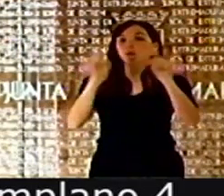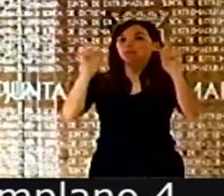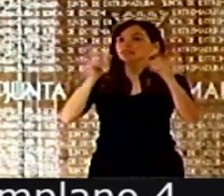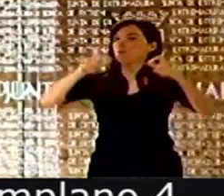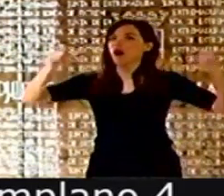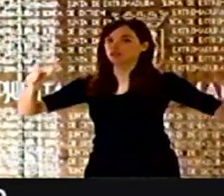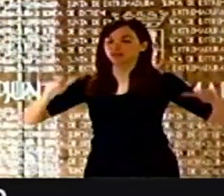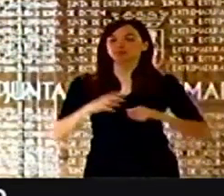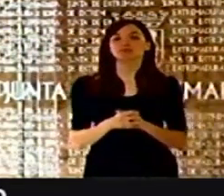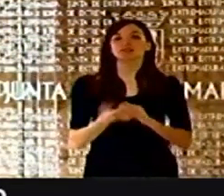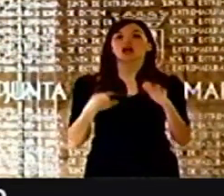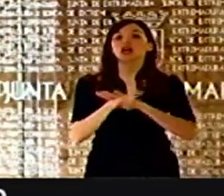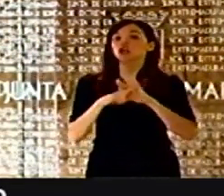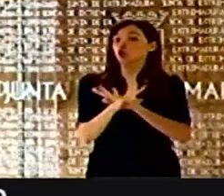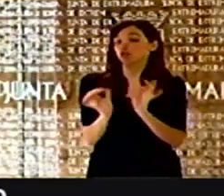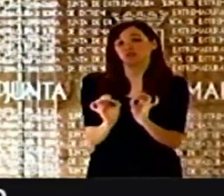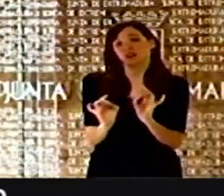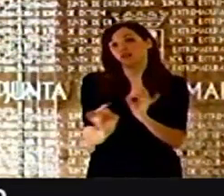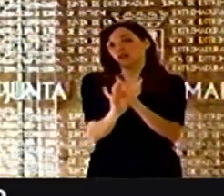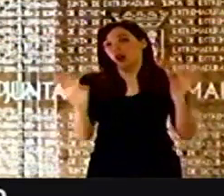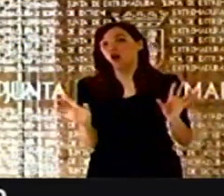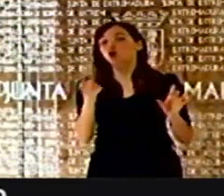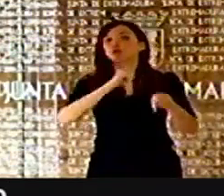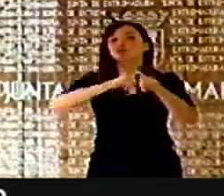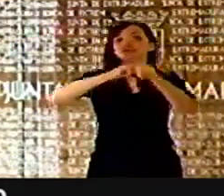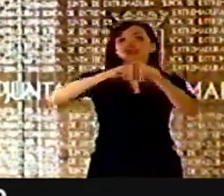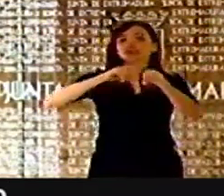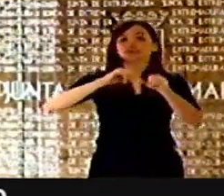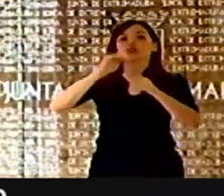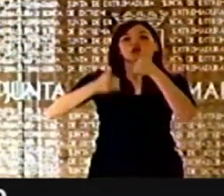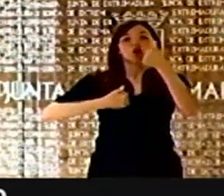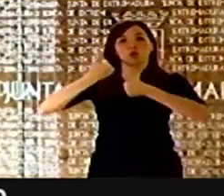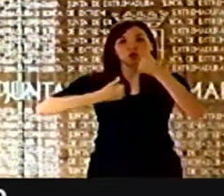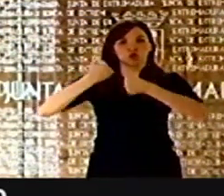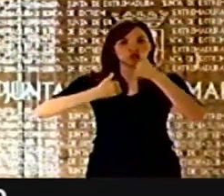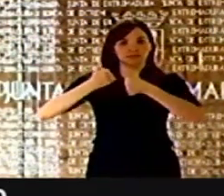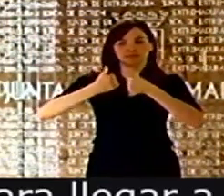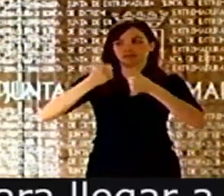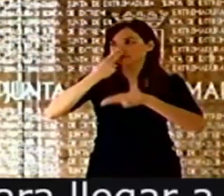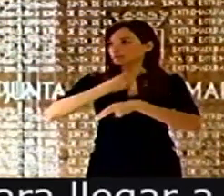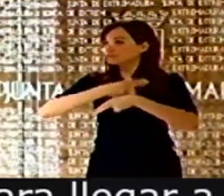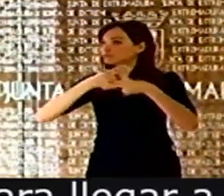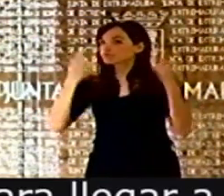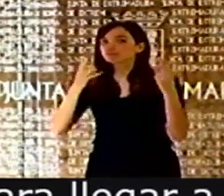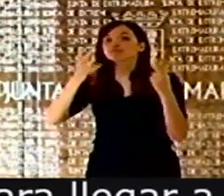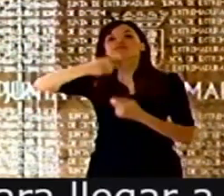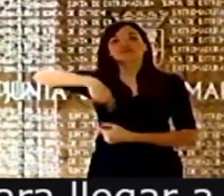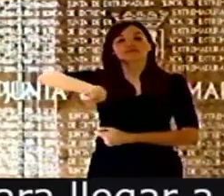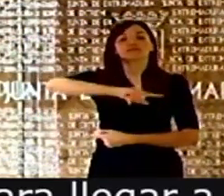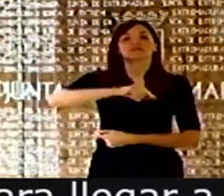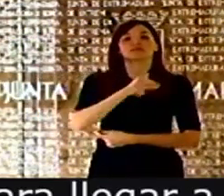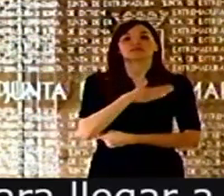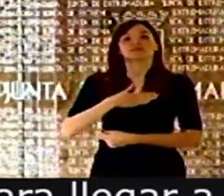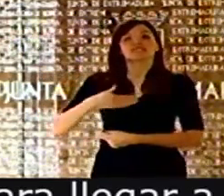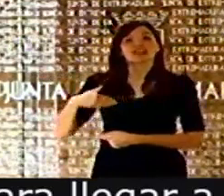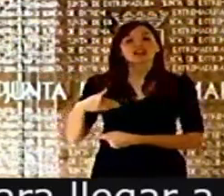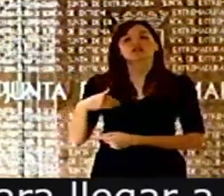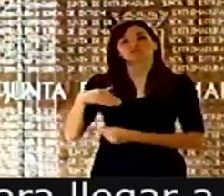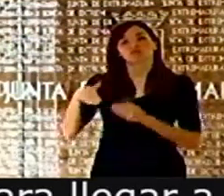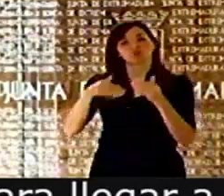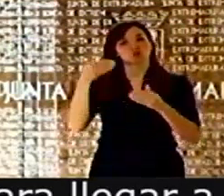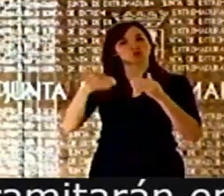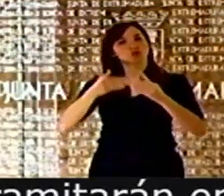se tramitarán, como no podía ser de otra manera, en régimen de concurrencia competitiva y tienen una clara vocación